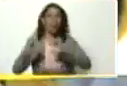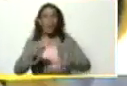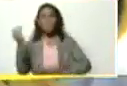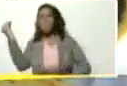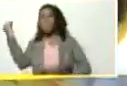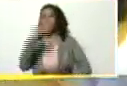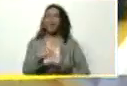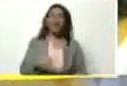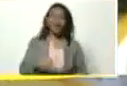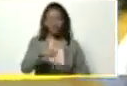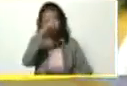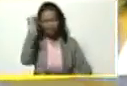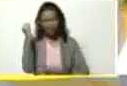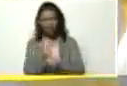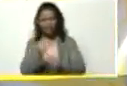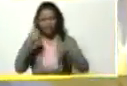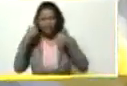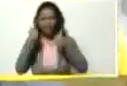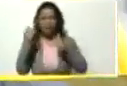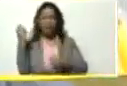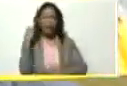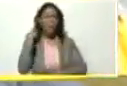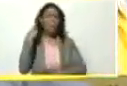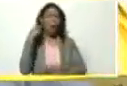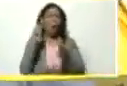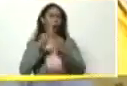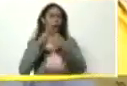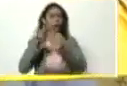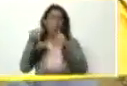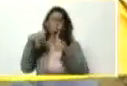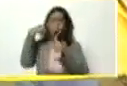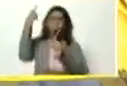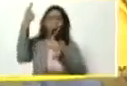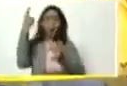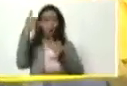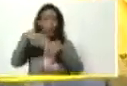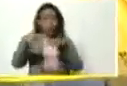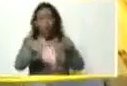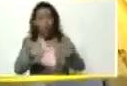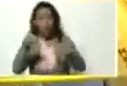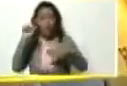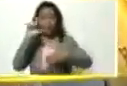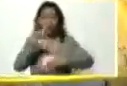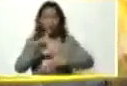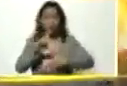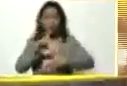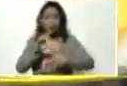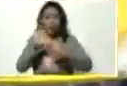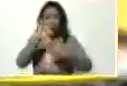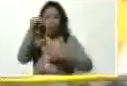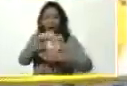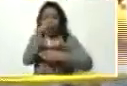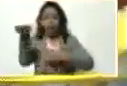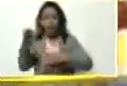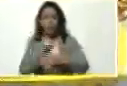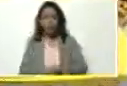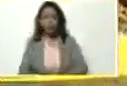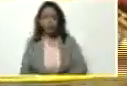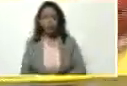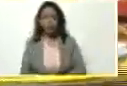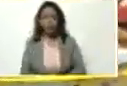eficiente que jamás se haya conocido en tierra de Venezuela y en América Latina y el Caribe.